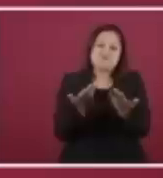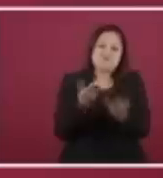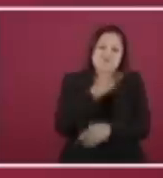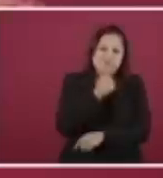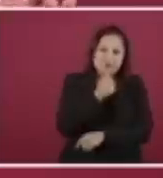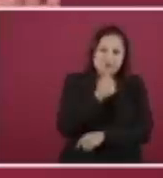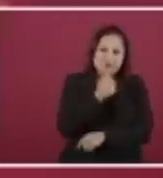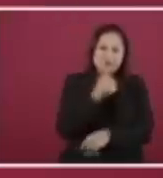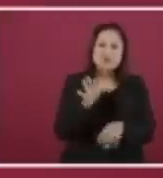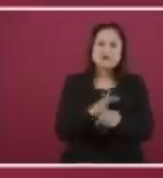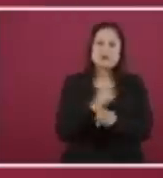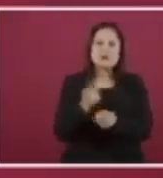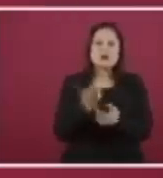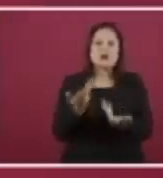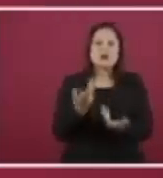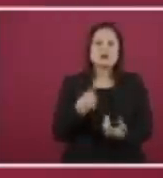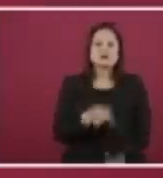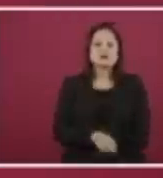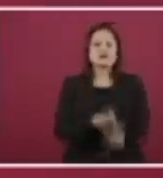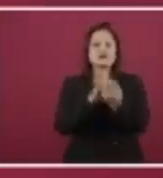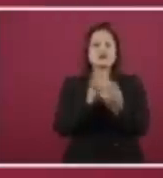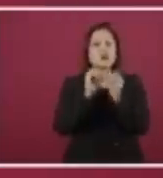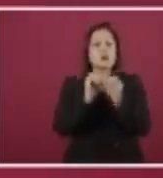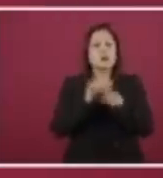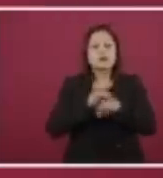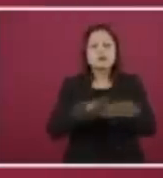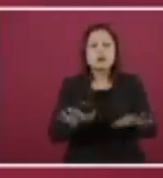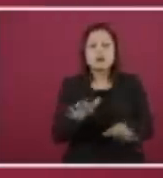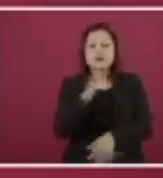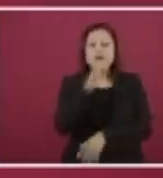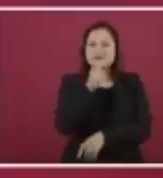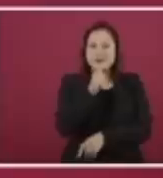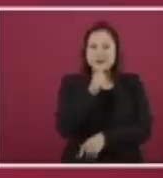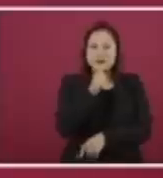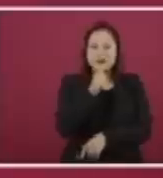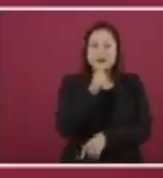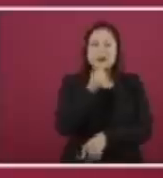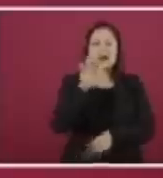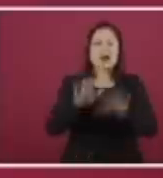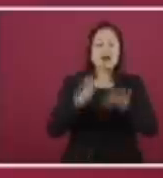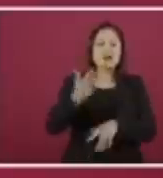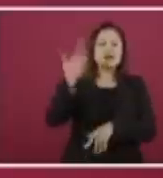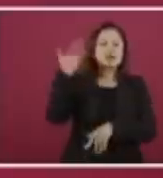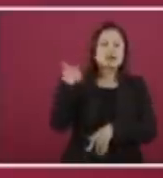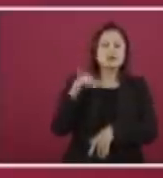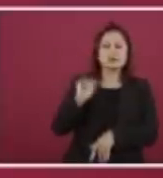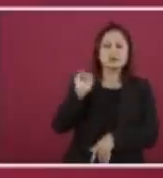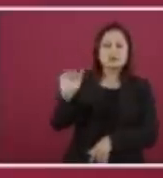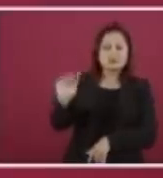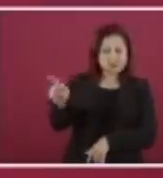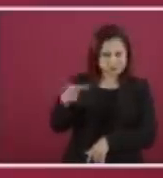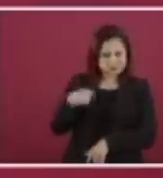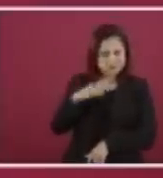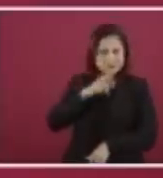porque no había manera, ni siquiera se aceptaba el derecho de réplica,